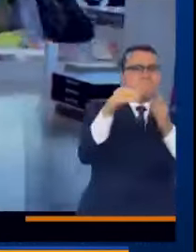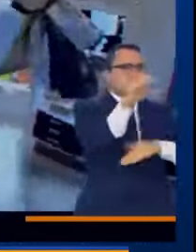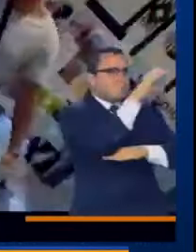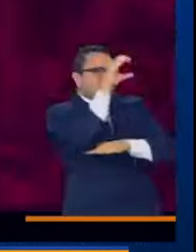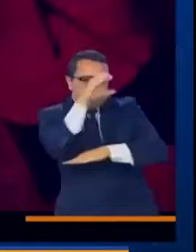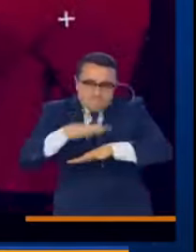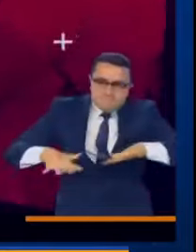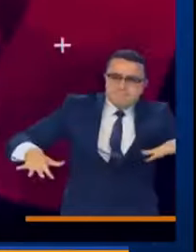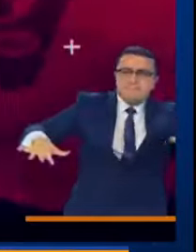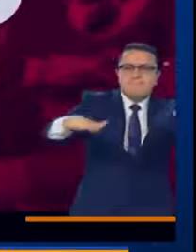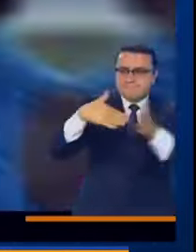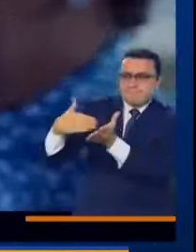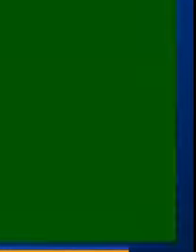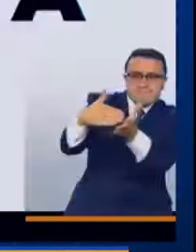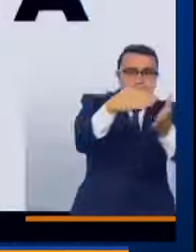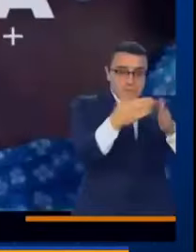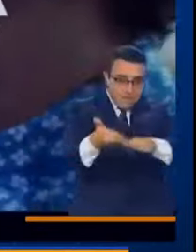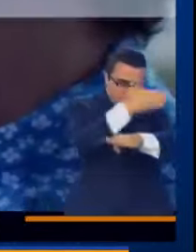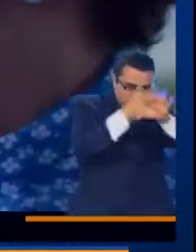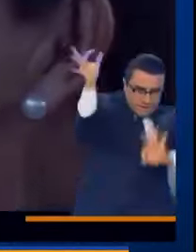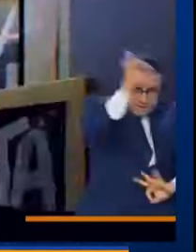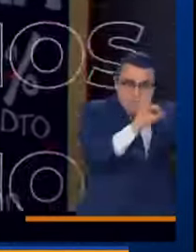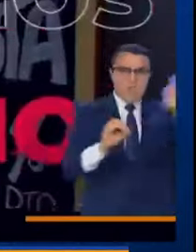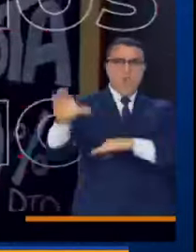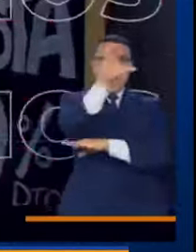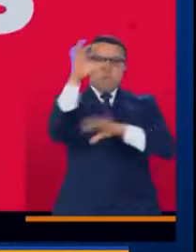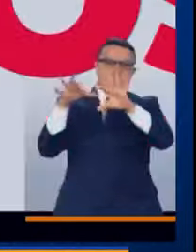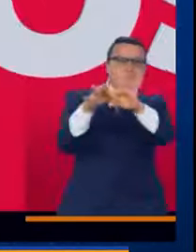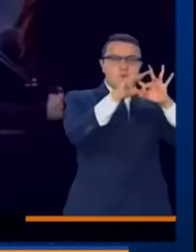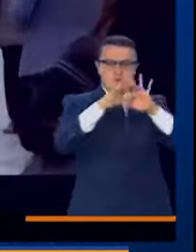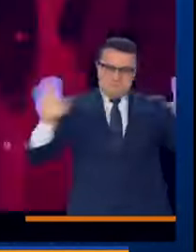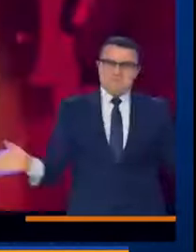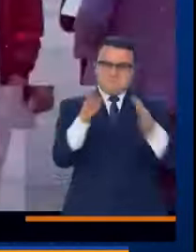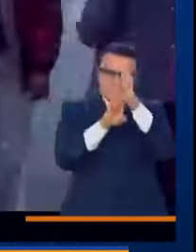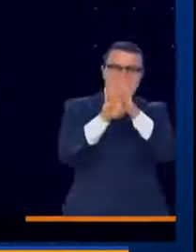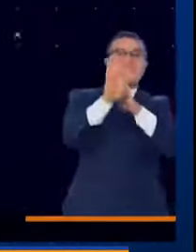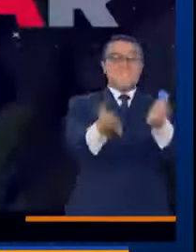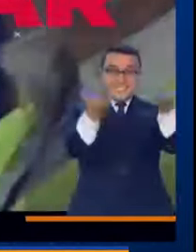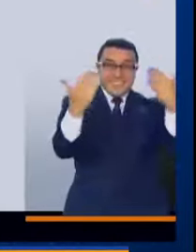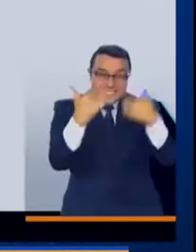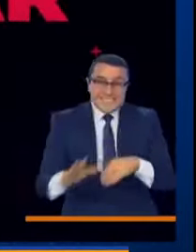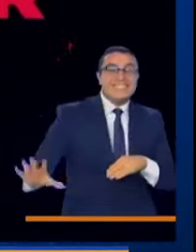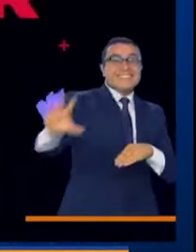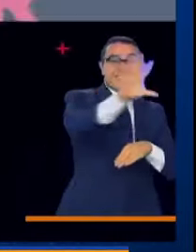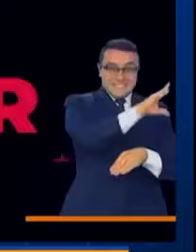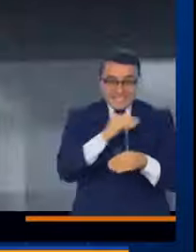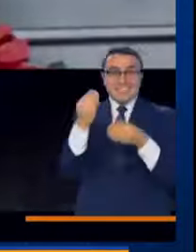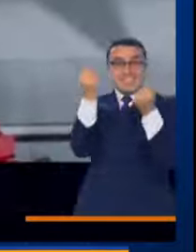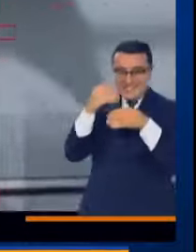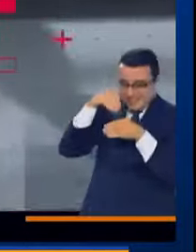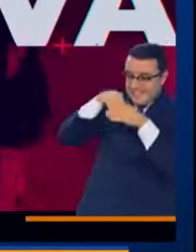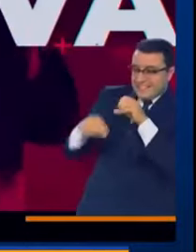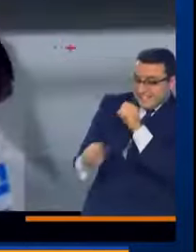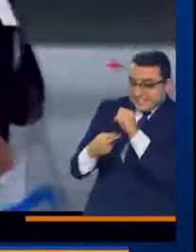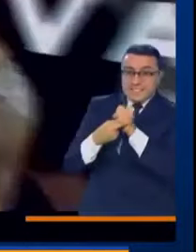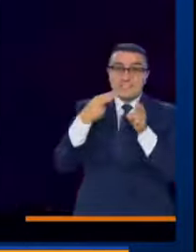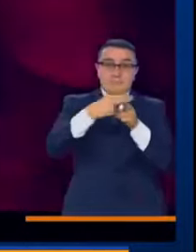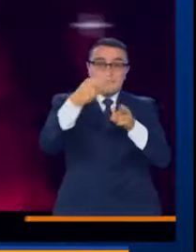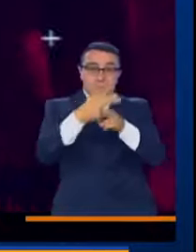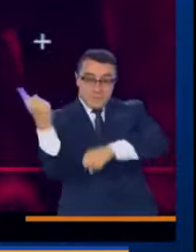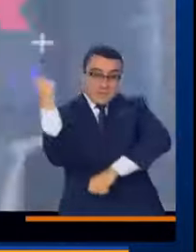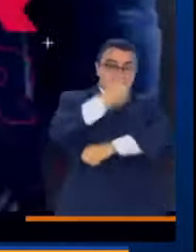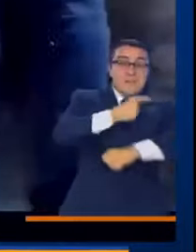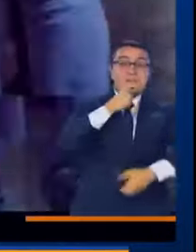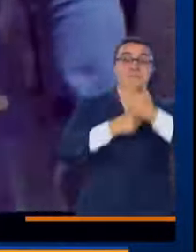Conclusión, esperamos que habiendo tenido una mayoría absolutamente significativa en la Cámara y en el Senado, prácticamente